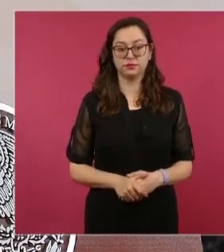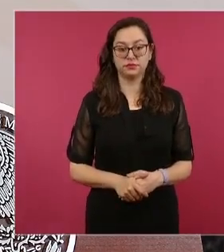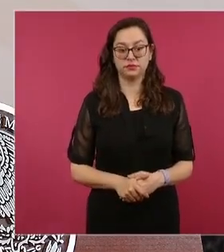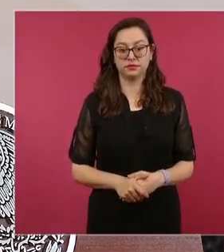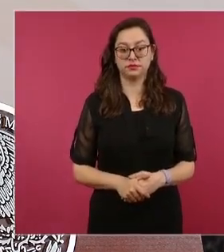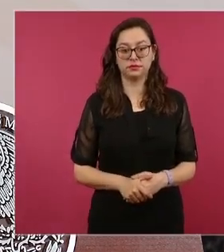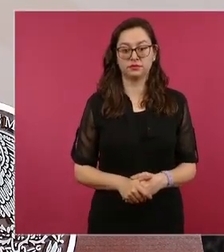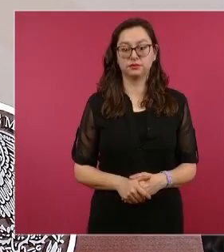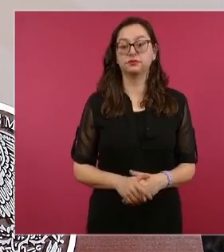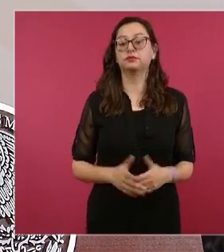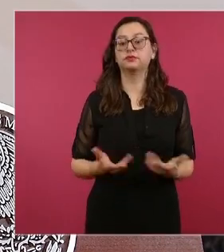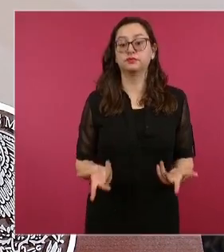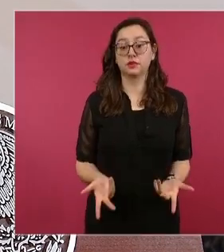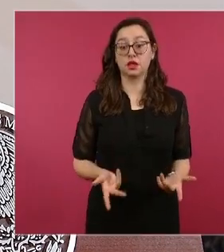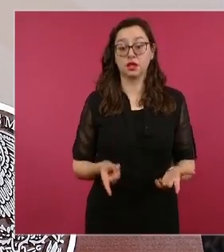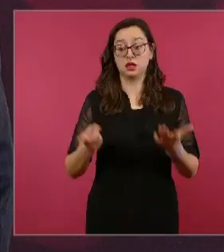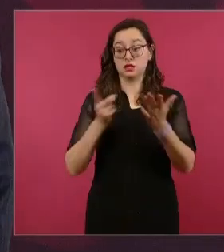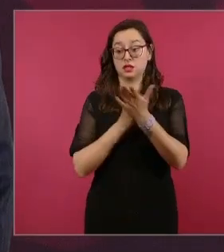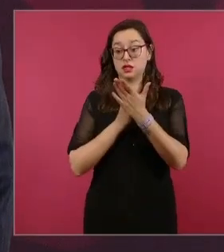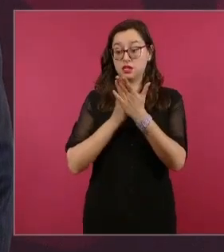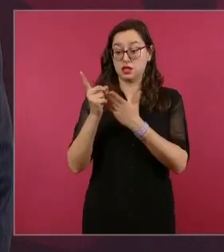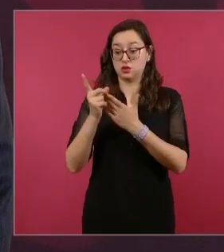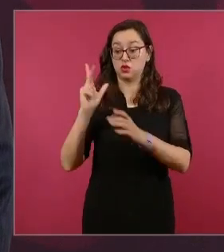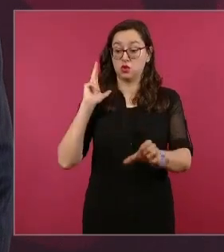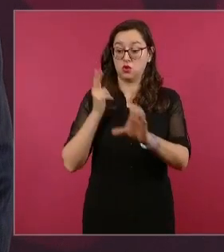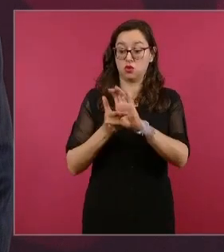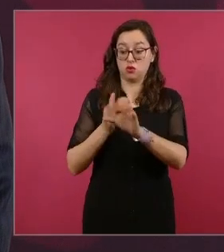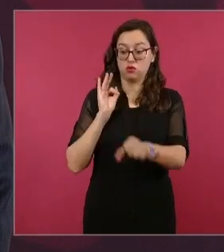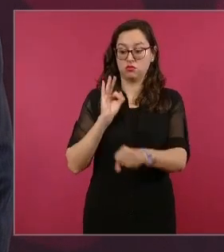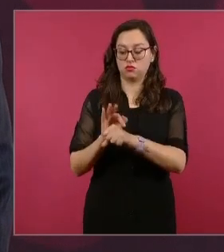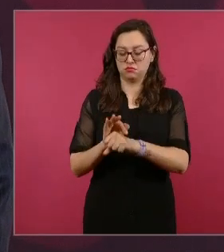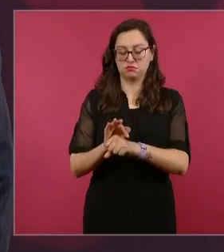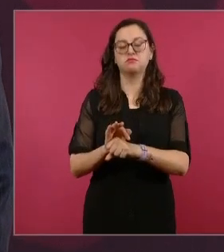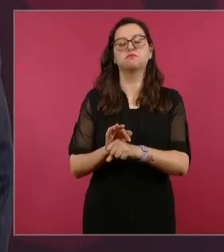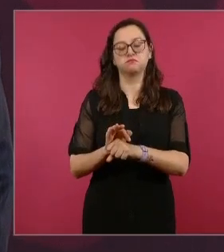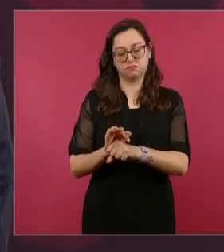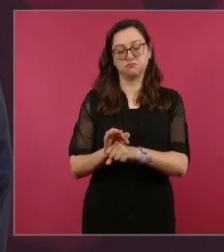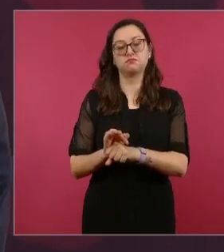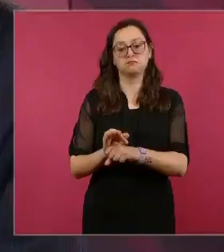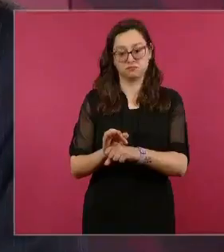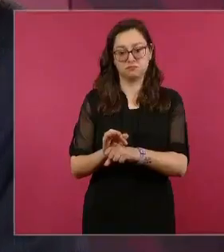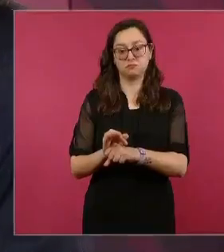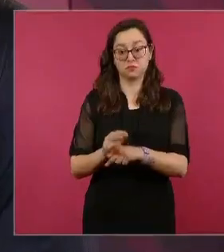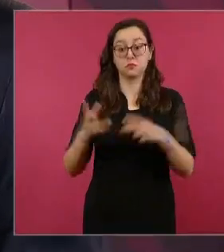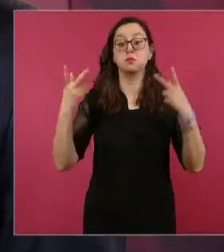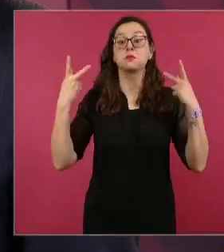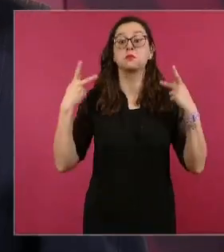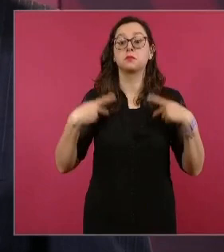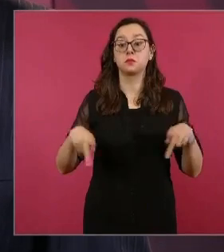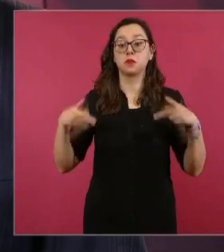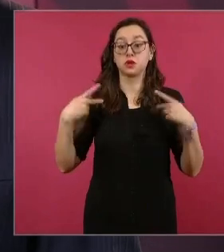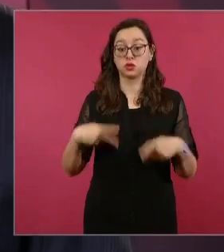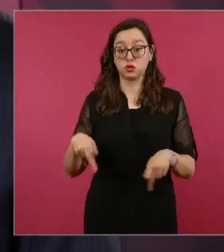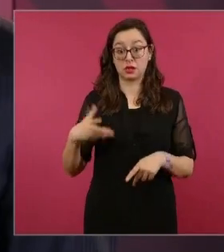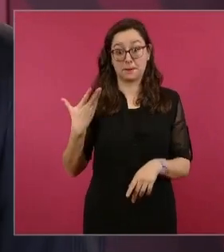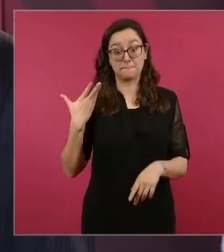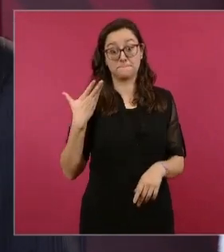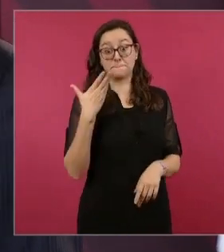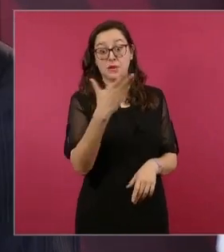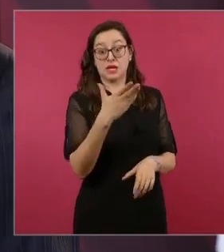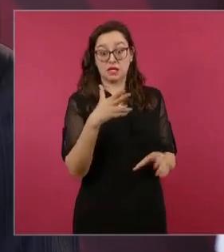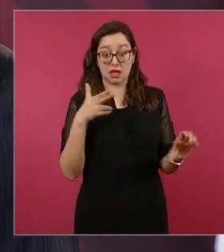defender el derecho de asilo. Los perseguidos